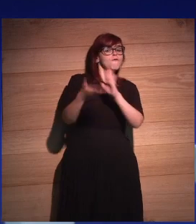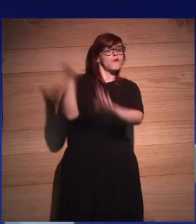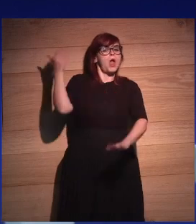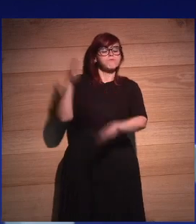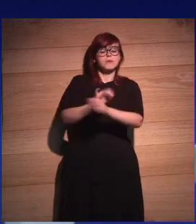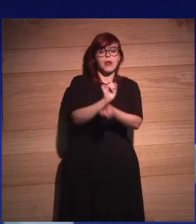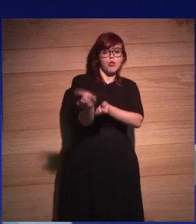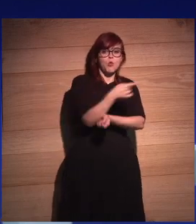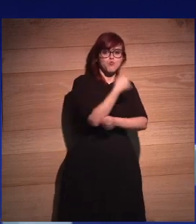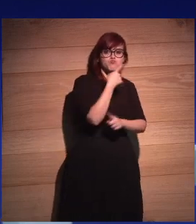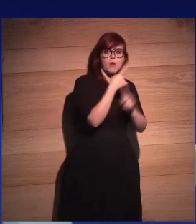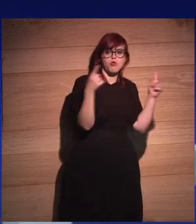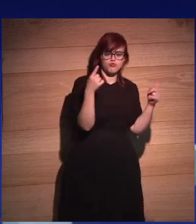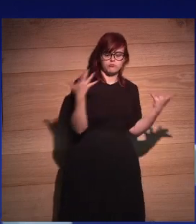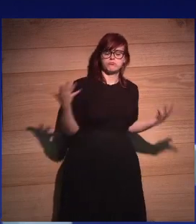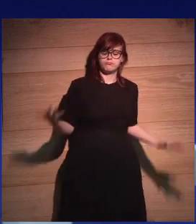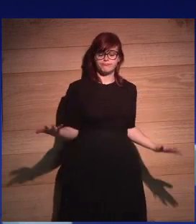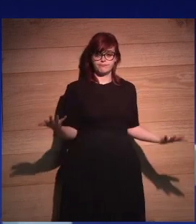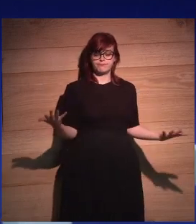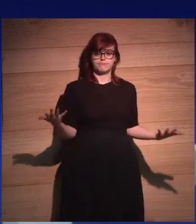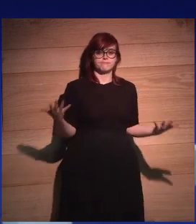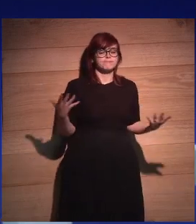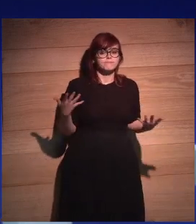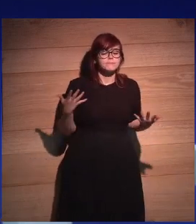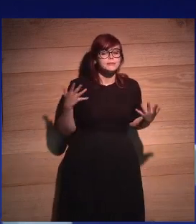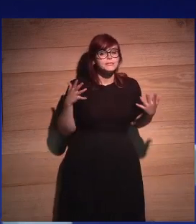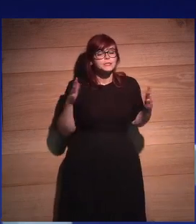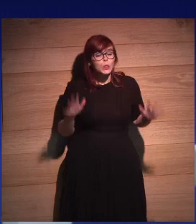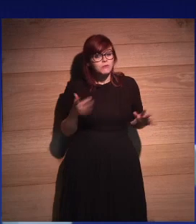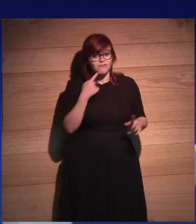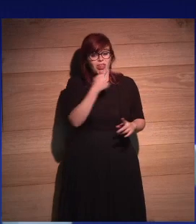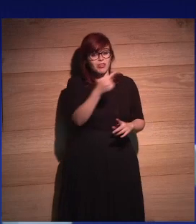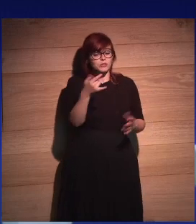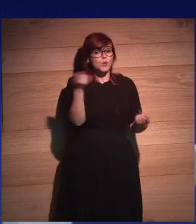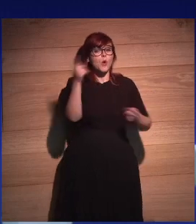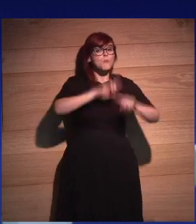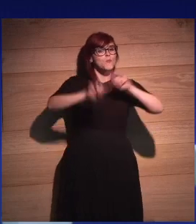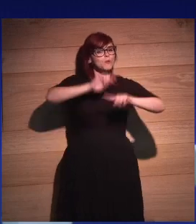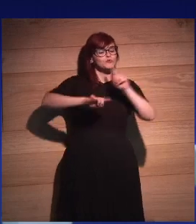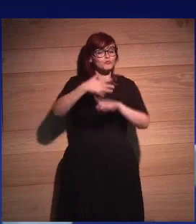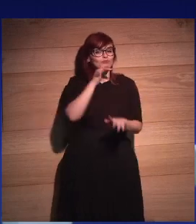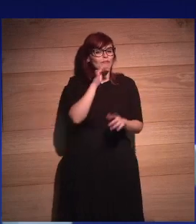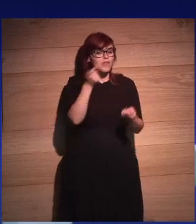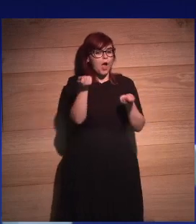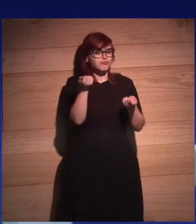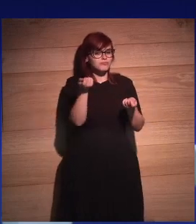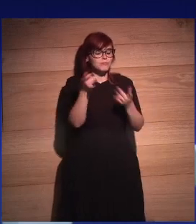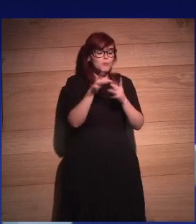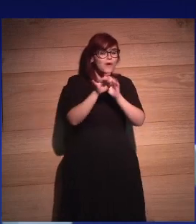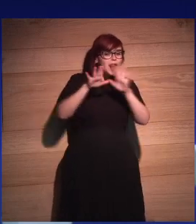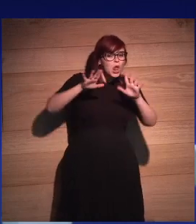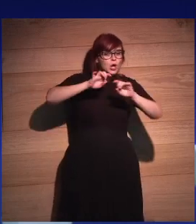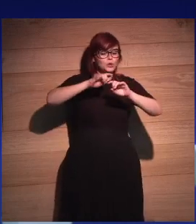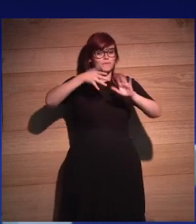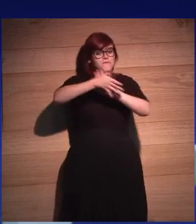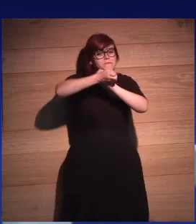¿vale? Este tipo de cosas, el problema que tenemos es que, como os decía antes, hay muchos de los problemas que yo creo que no están todavía bien definidos, ¿no? Este